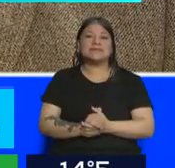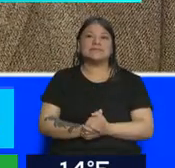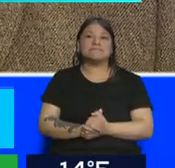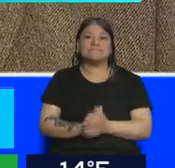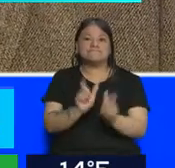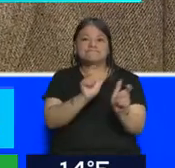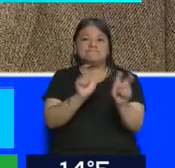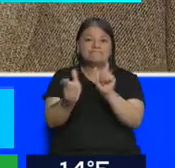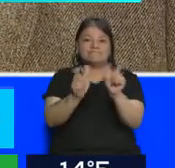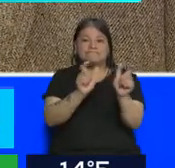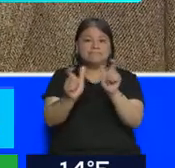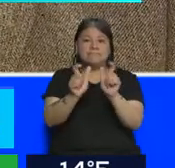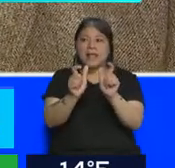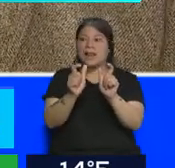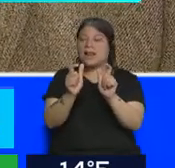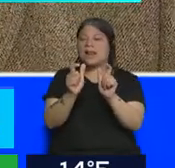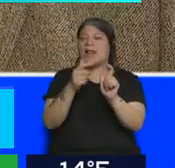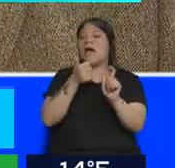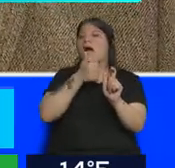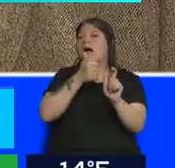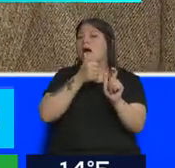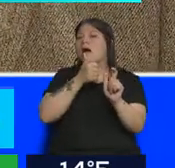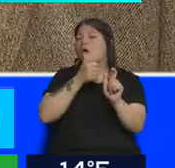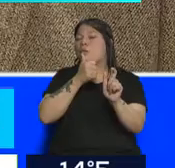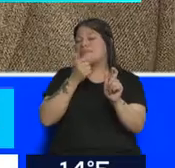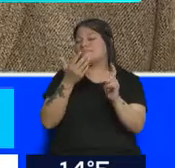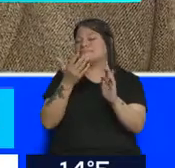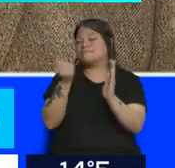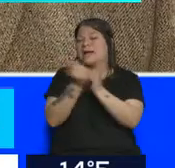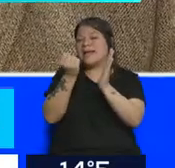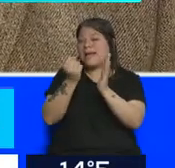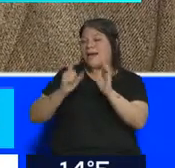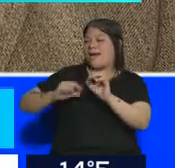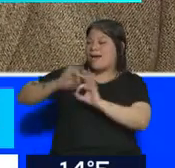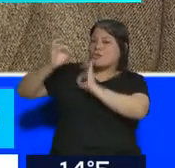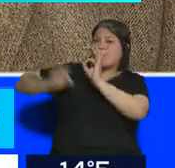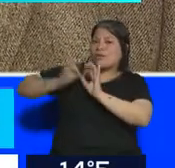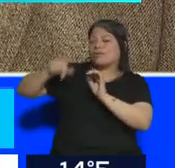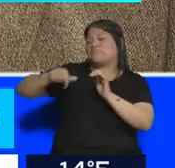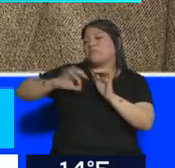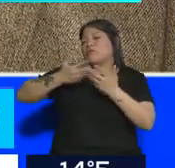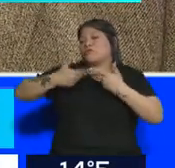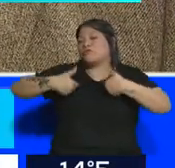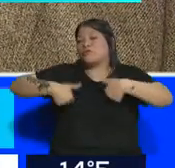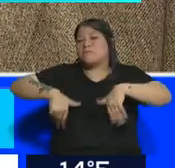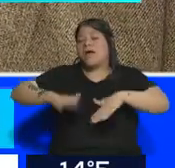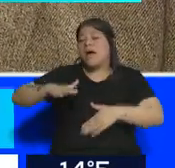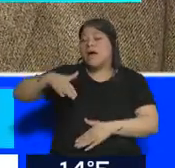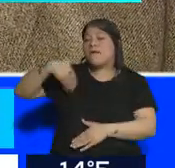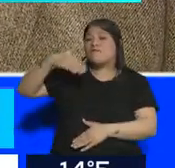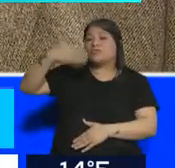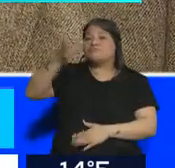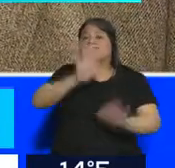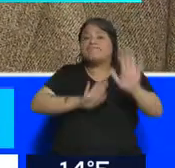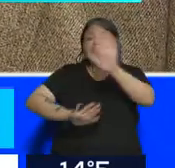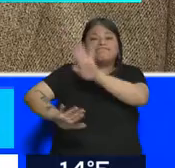rango de los caudales medios históricos, que es el promedio de todos los años que se tiene registro, en este caso es el año medio, el año normal. ¿Qué va a pasar a futuro?